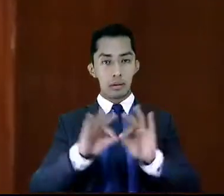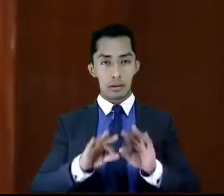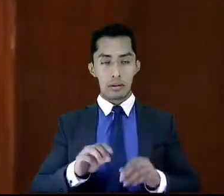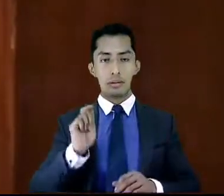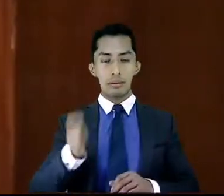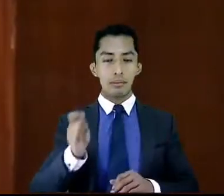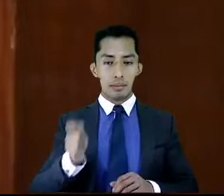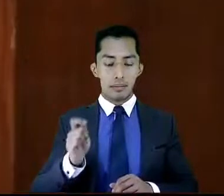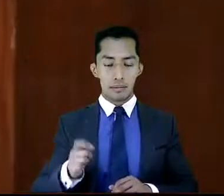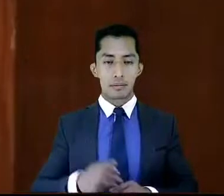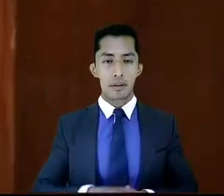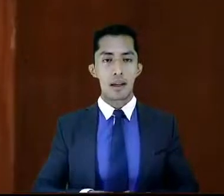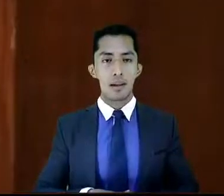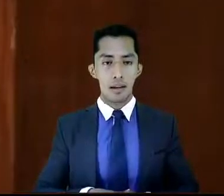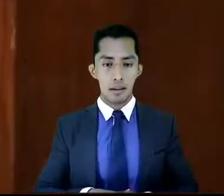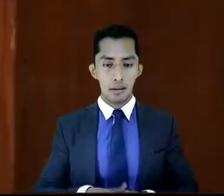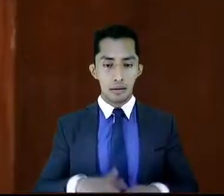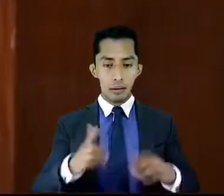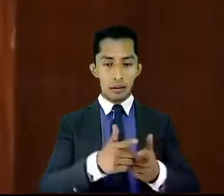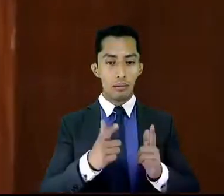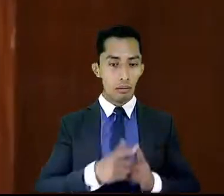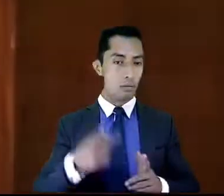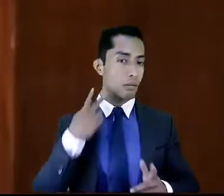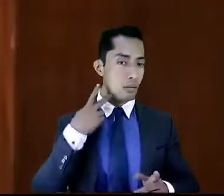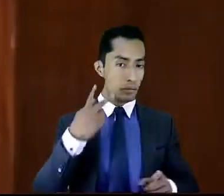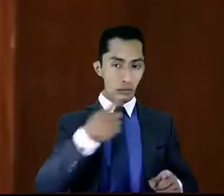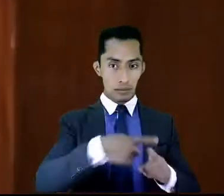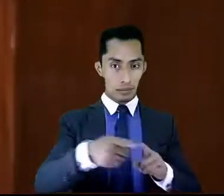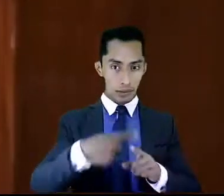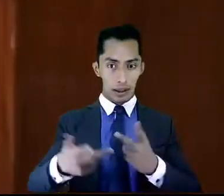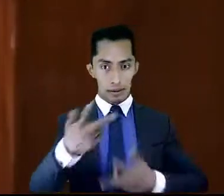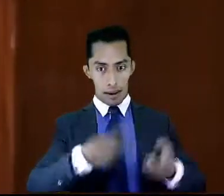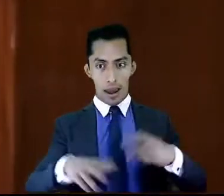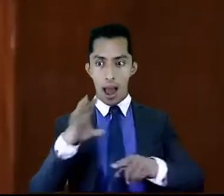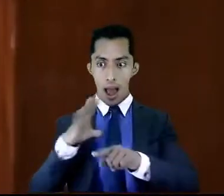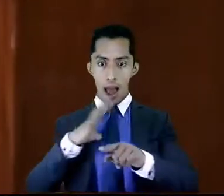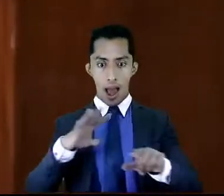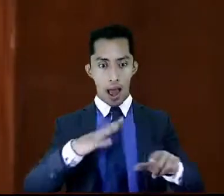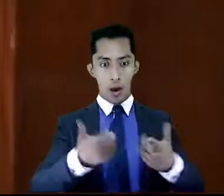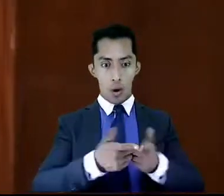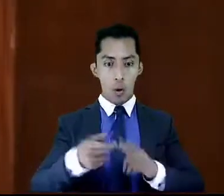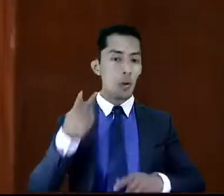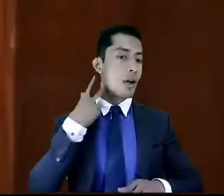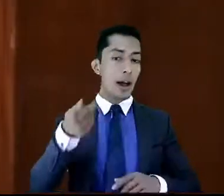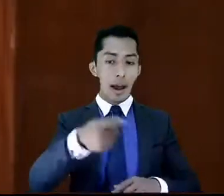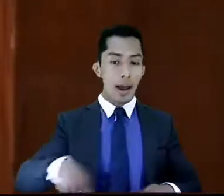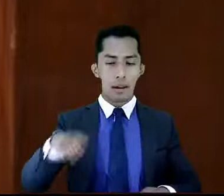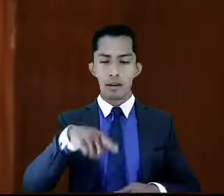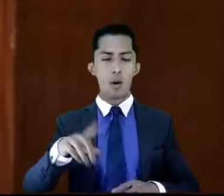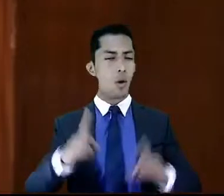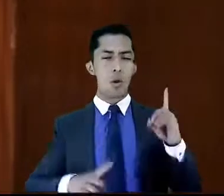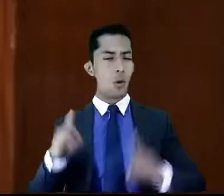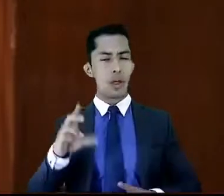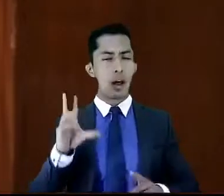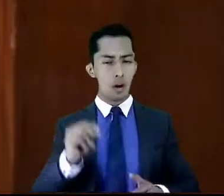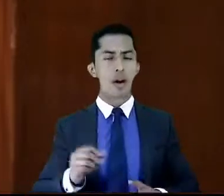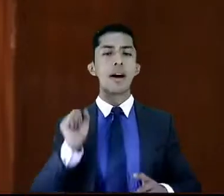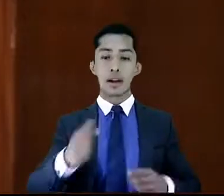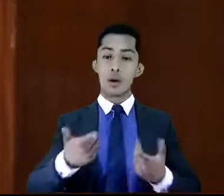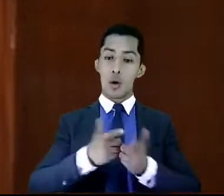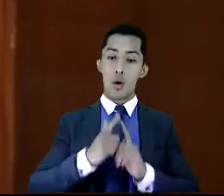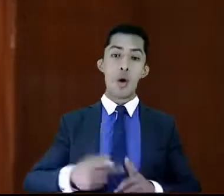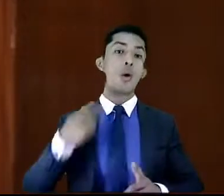fuerzas políticas aquí representadas no tengan duda de ello. Los diputados del Grupo Parlamentario de